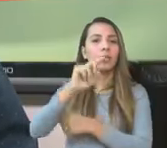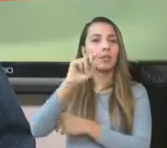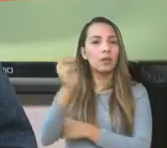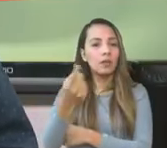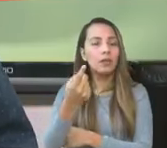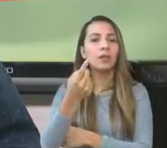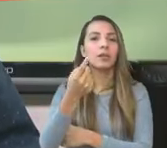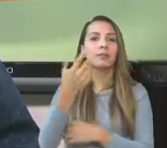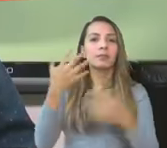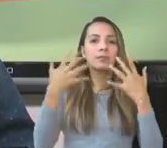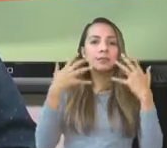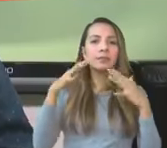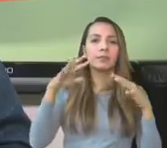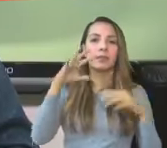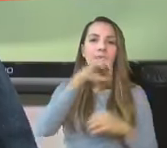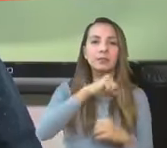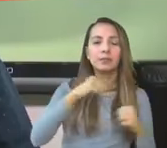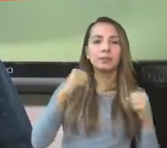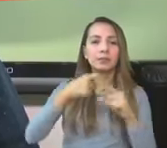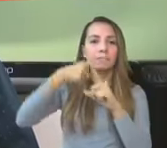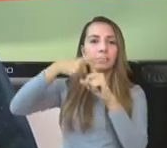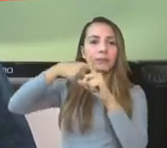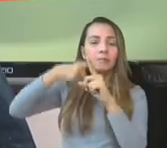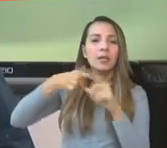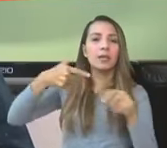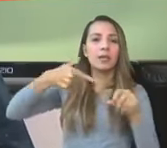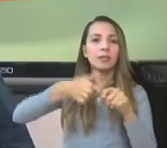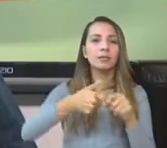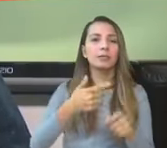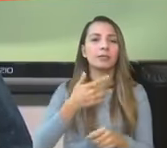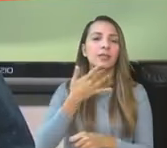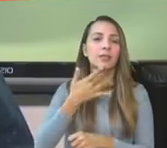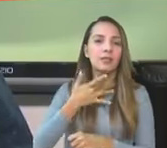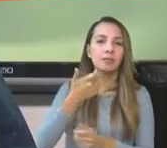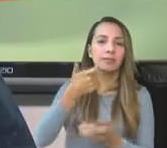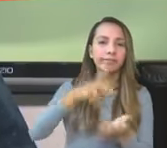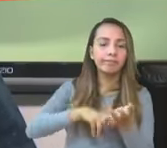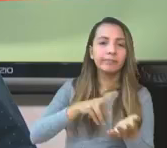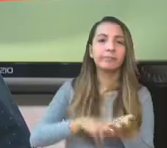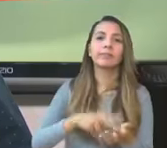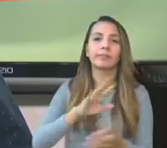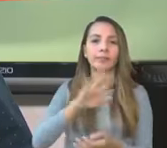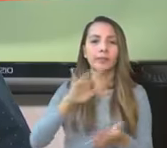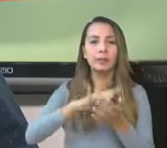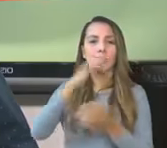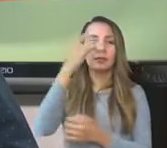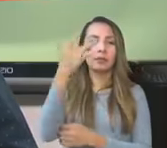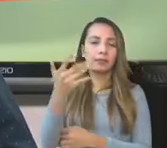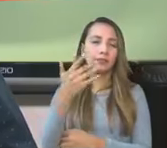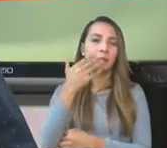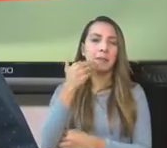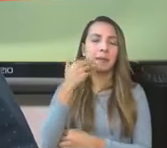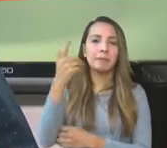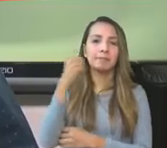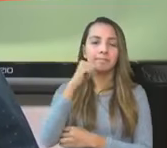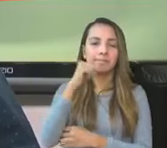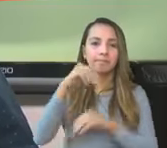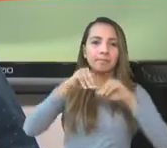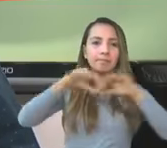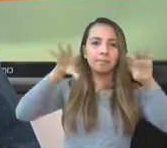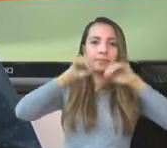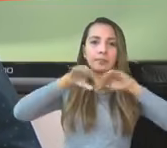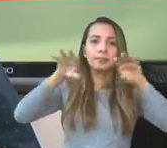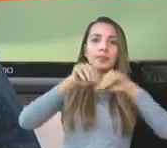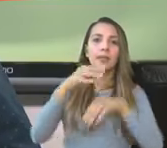clima, cuánto cuestan las gasolinas. Gracias por esa atención muy amable, Martín, Andrés,